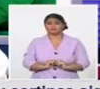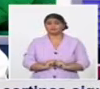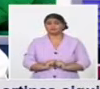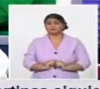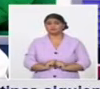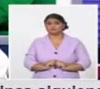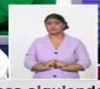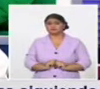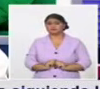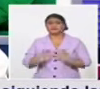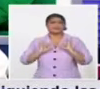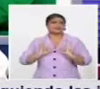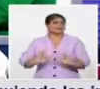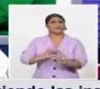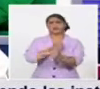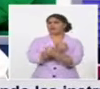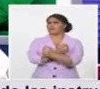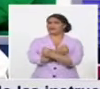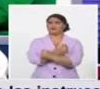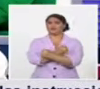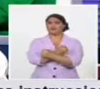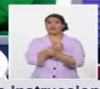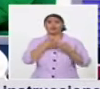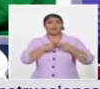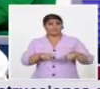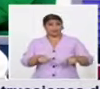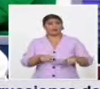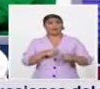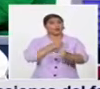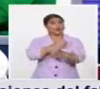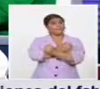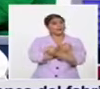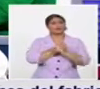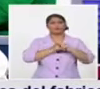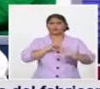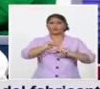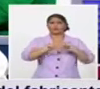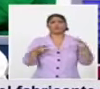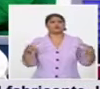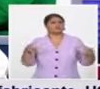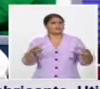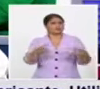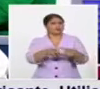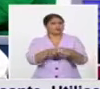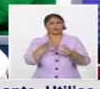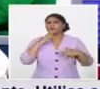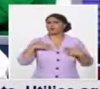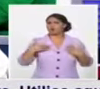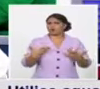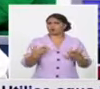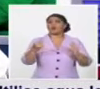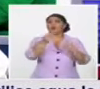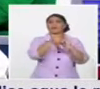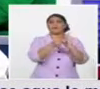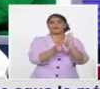riesgo, pero el riesgo se ha logrado minimizar con el protocolo que se tiene de